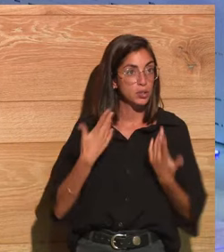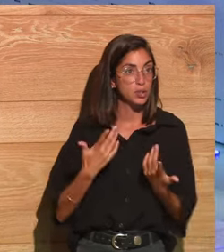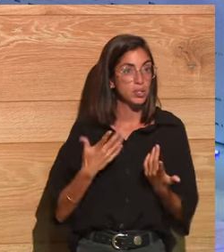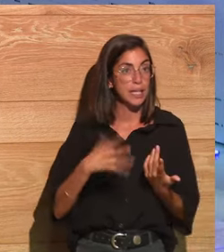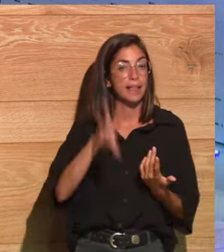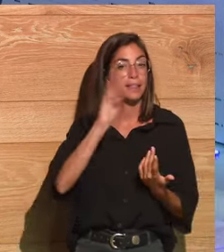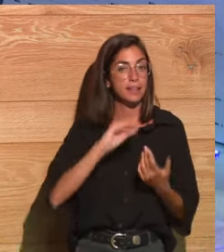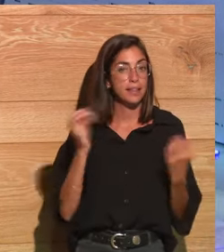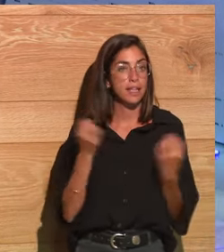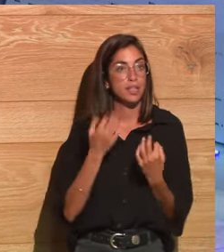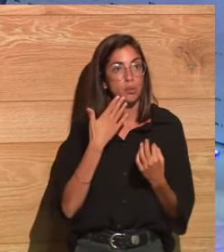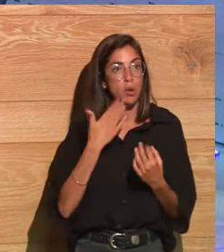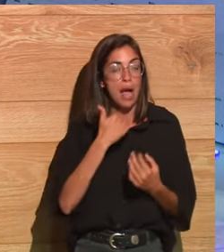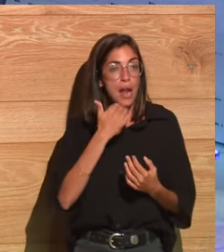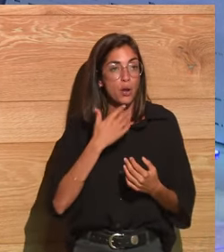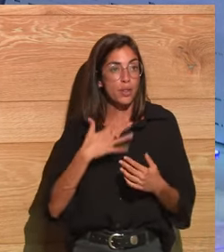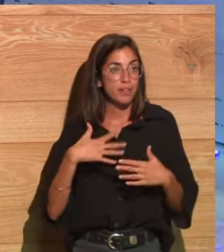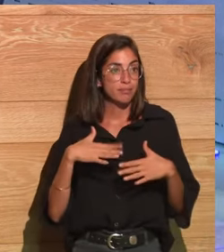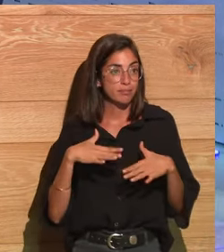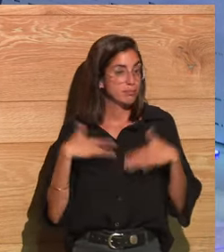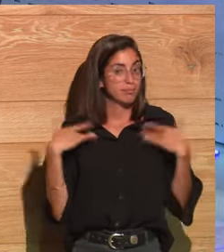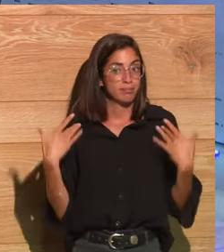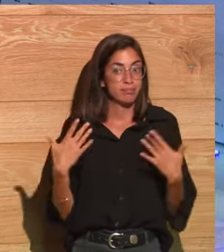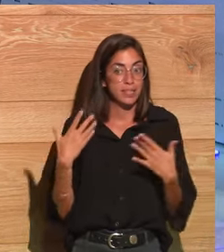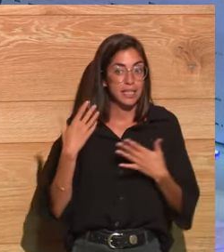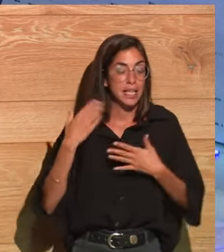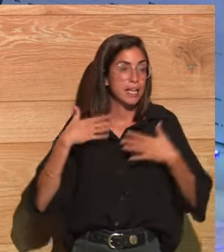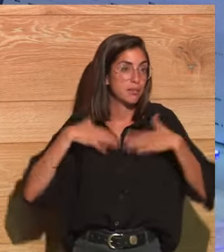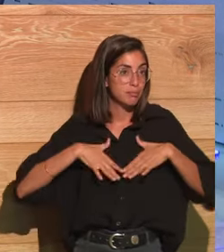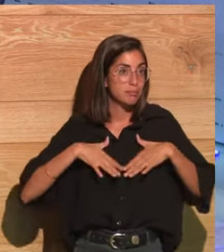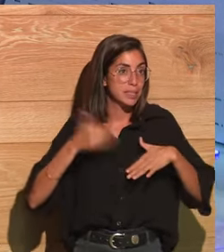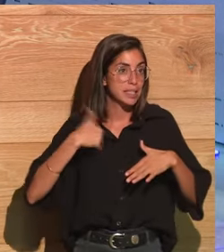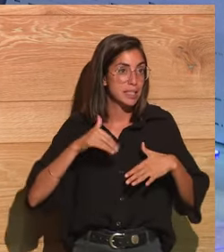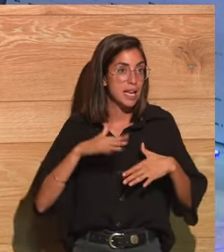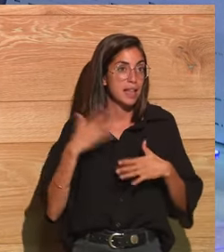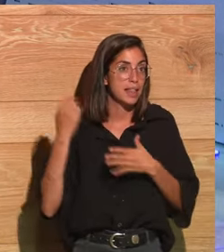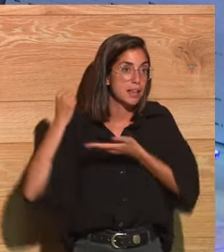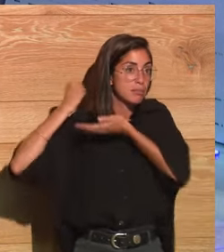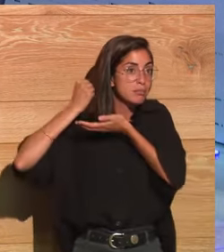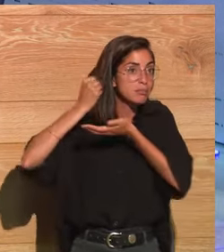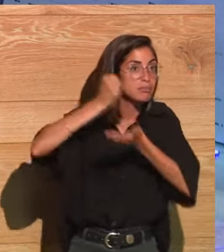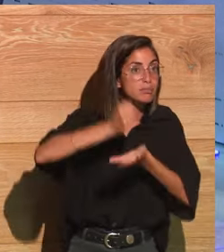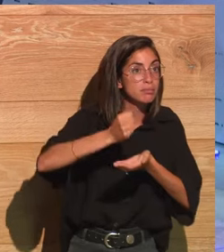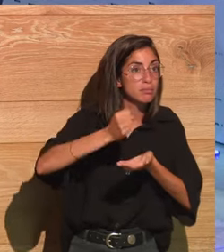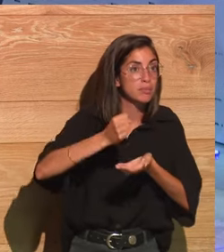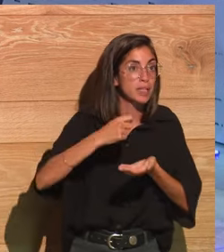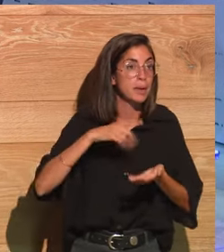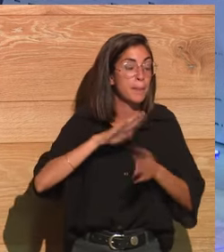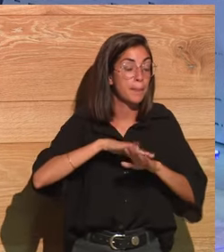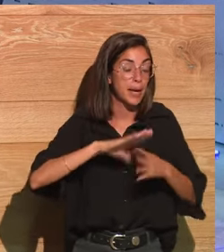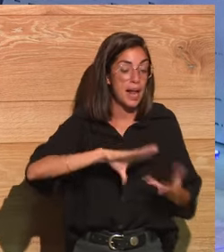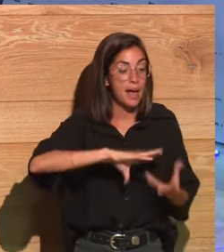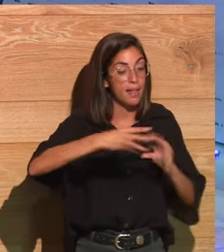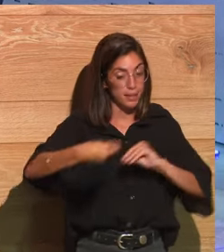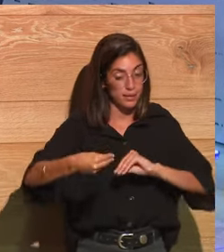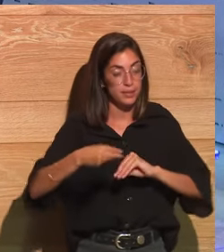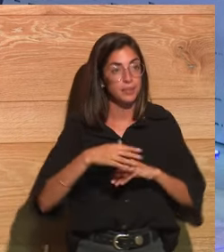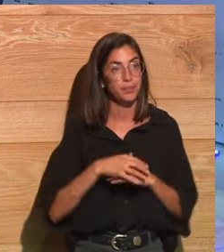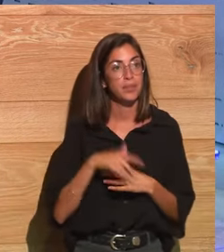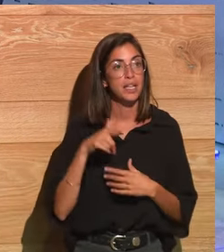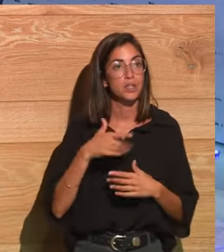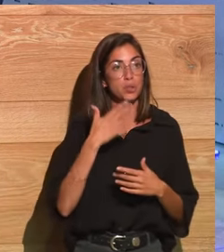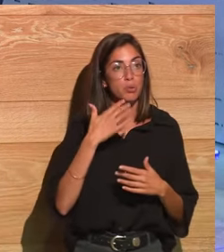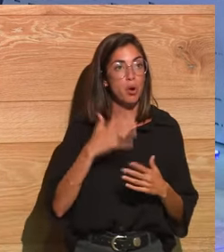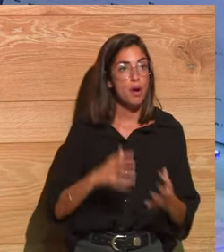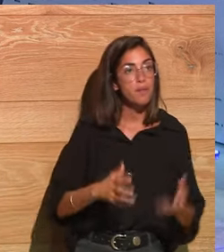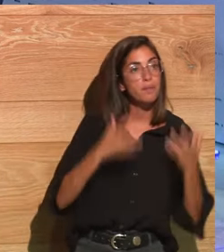te está diciendo que es un miedo instintivo heredado, que fue adaptativo y que supuso una ventaja,